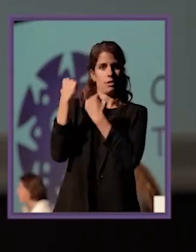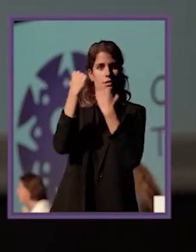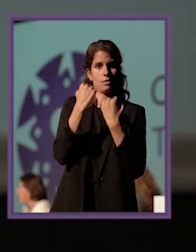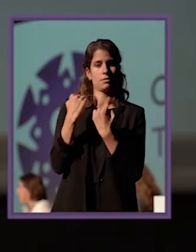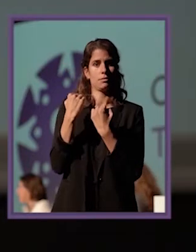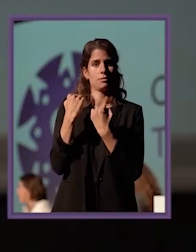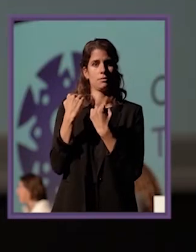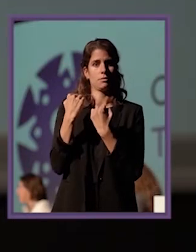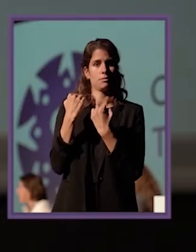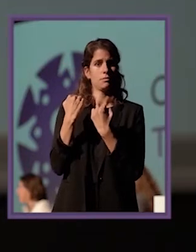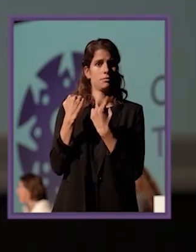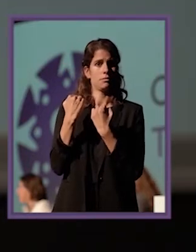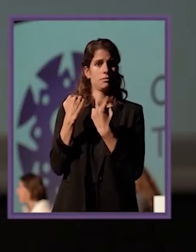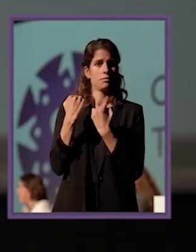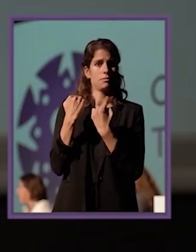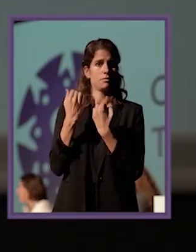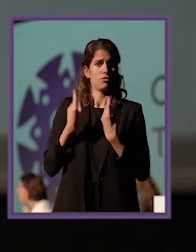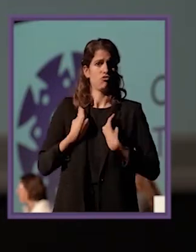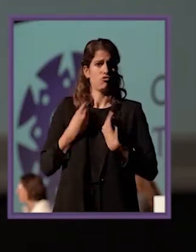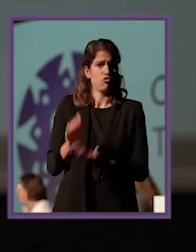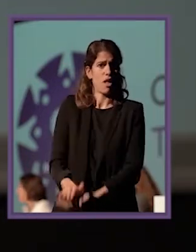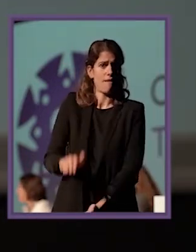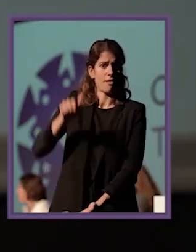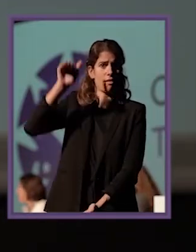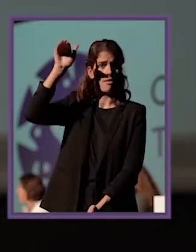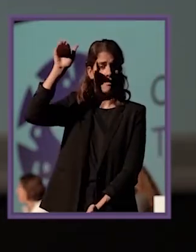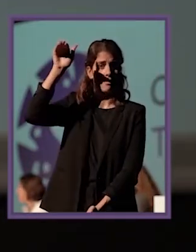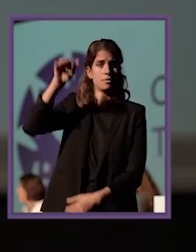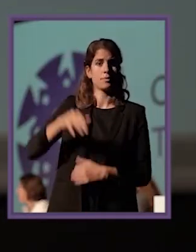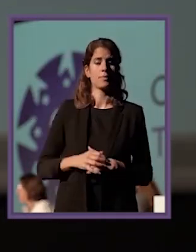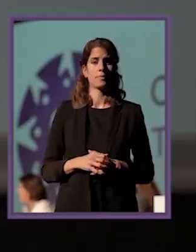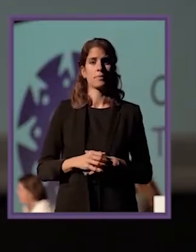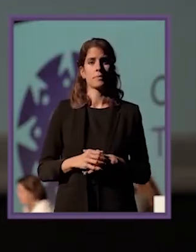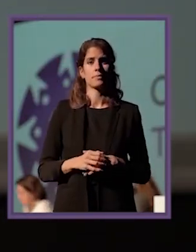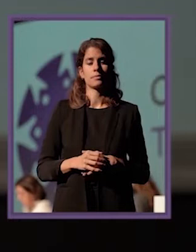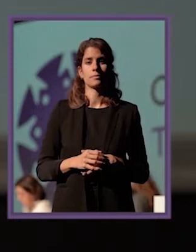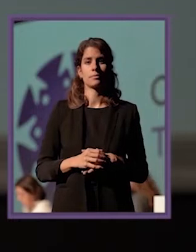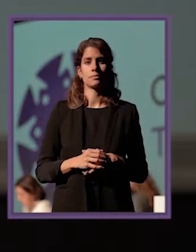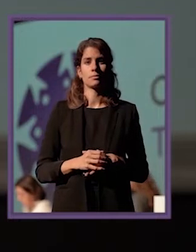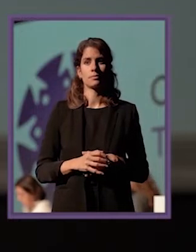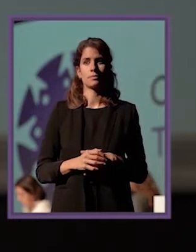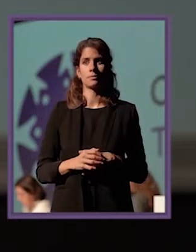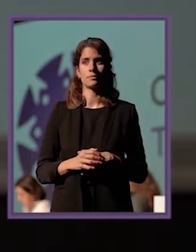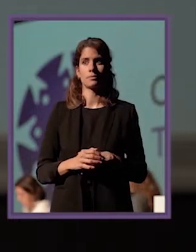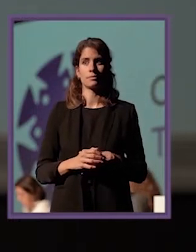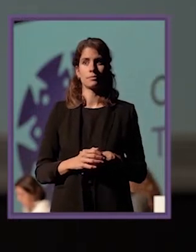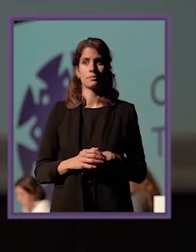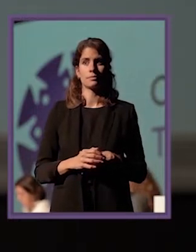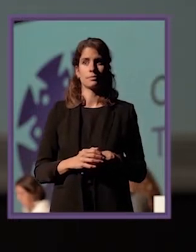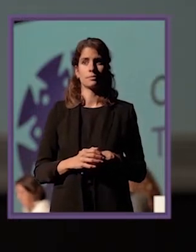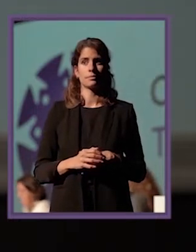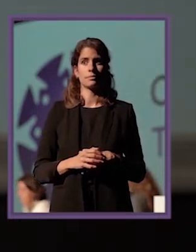desde que nacemos hasta cualquier etapa de nuestra vida.